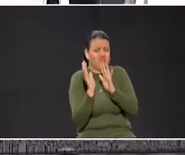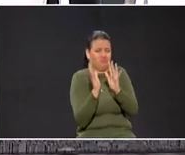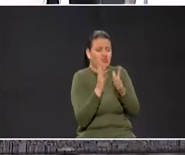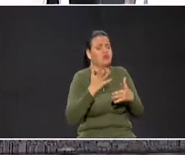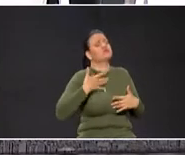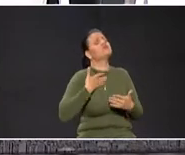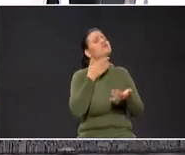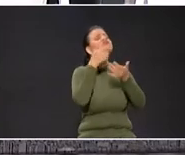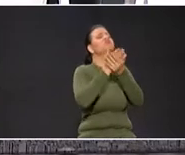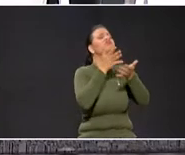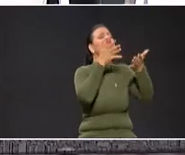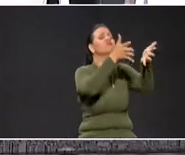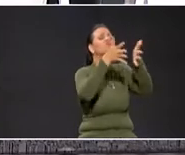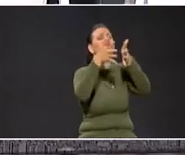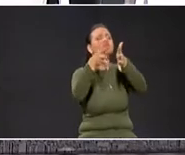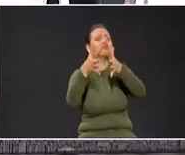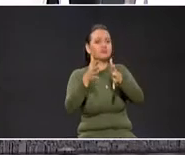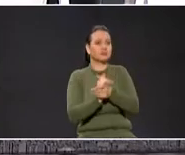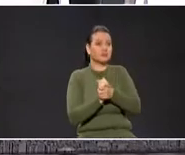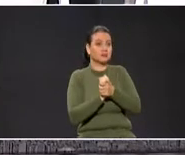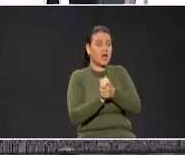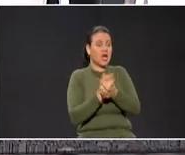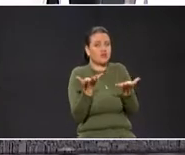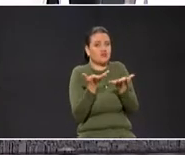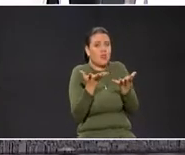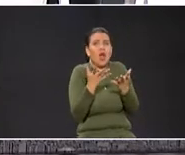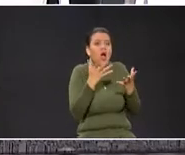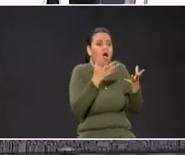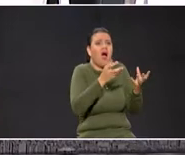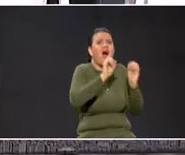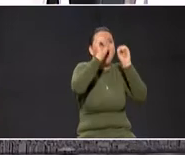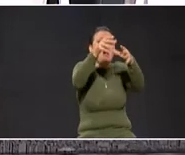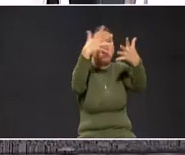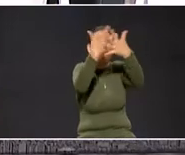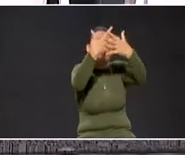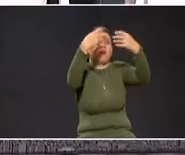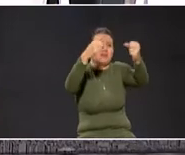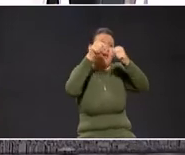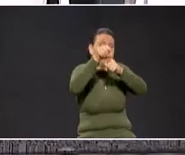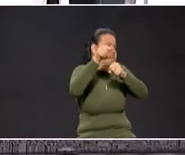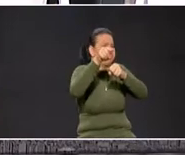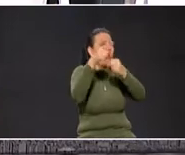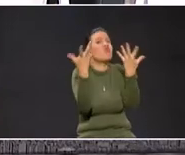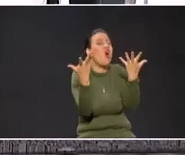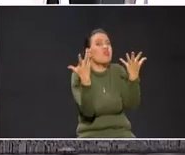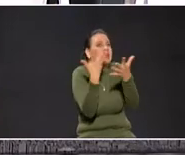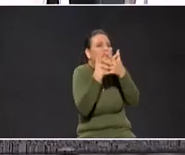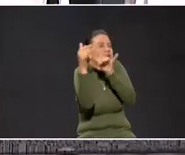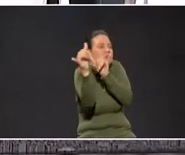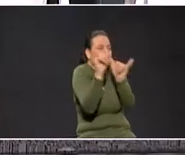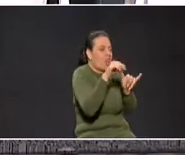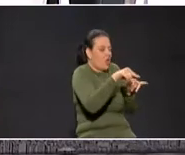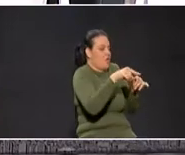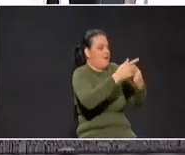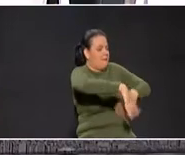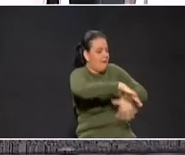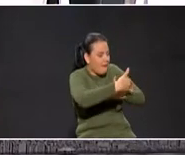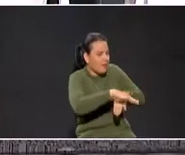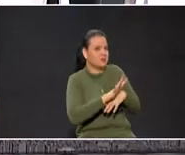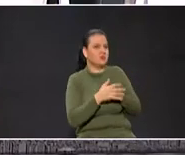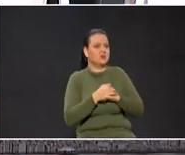estén presos allá están presos en las calles o sea una gran red socialización una gran educación unos talleres